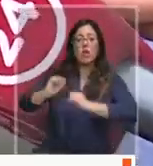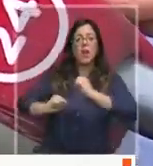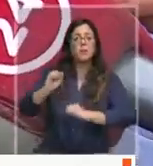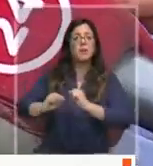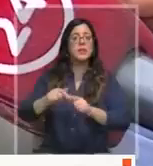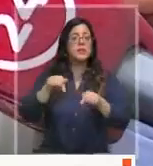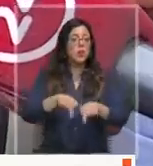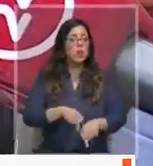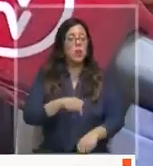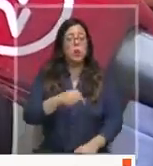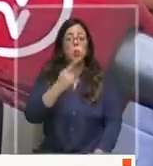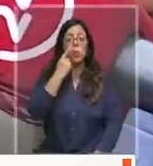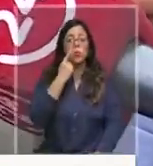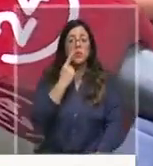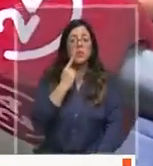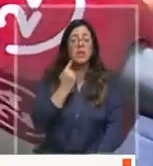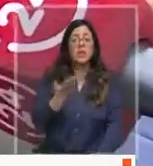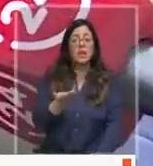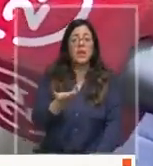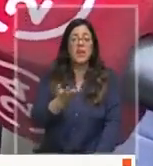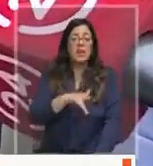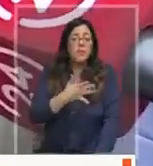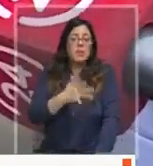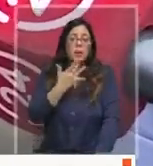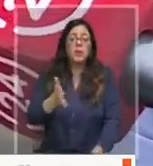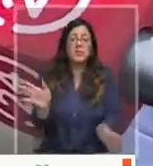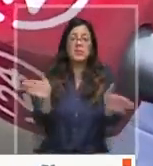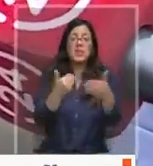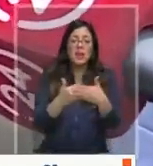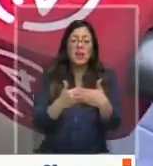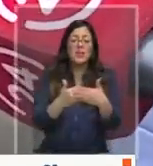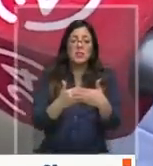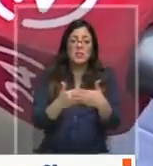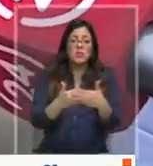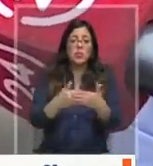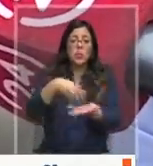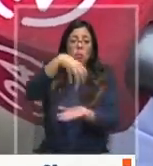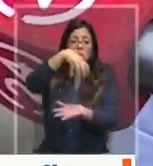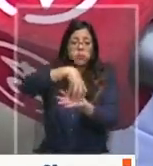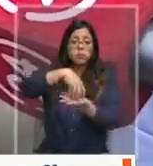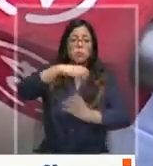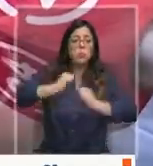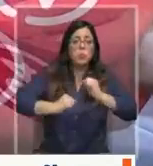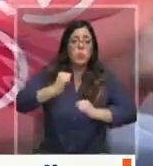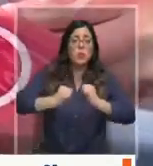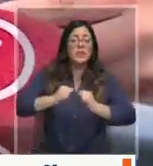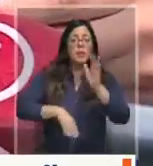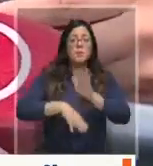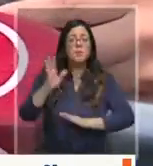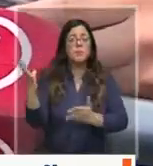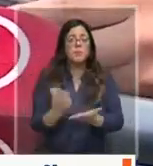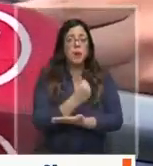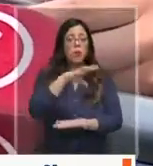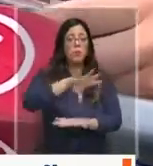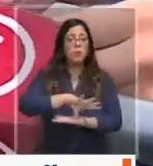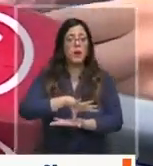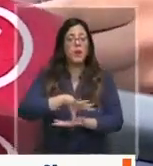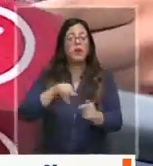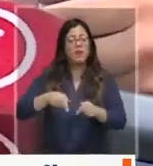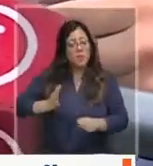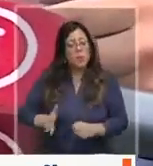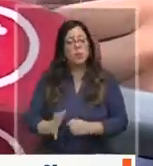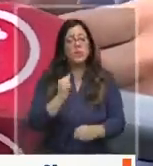triste porque estamos cerrando una de las fundiciones que más logros le dio a este país. Vamos a seguir